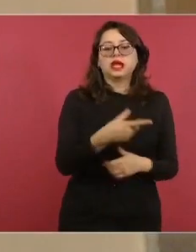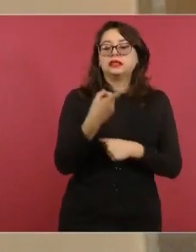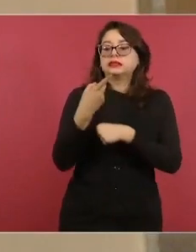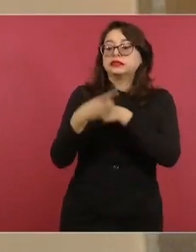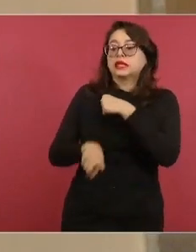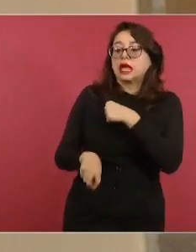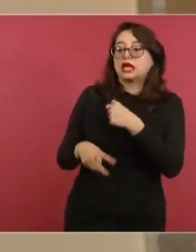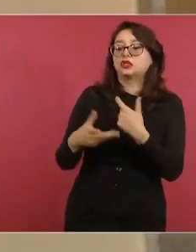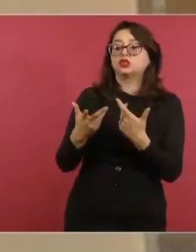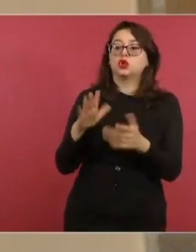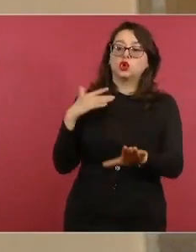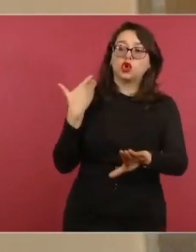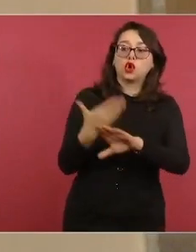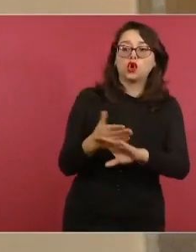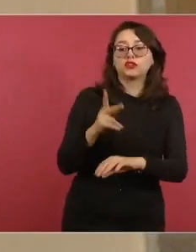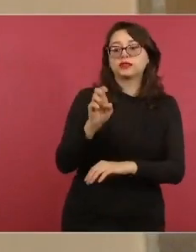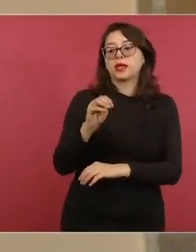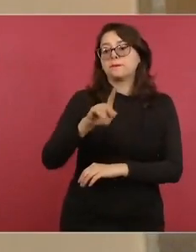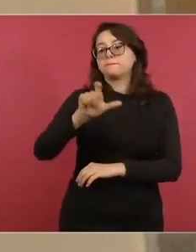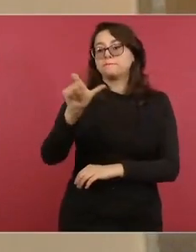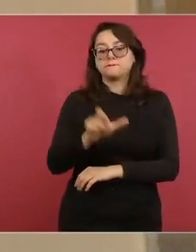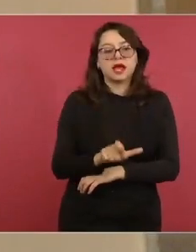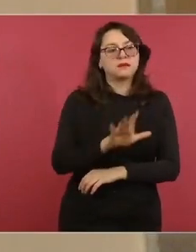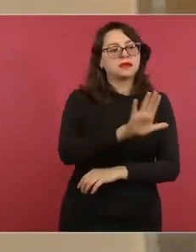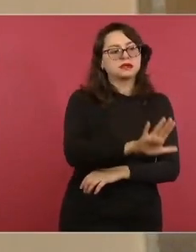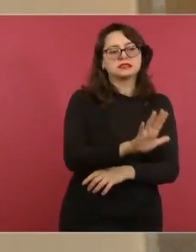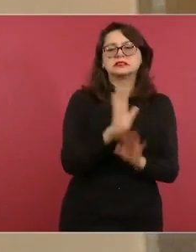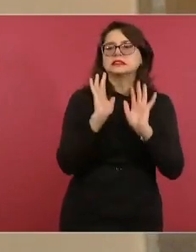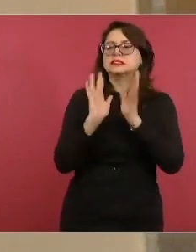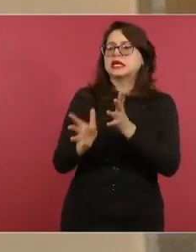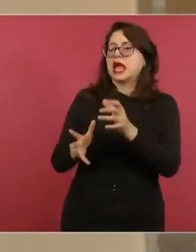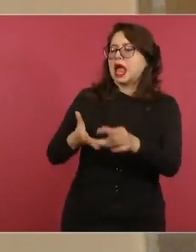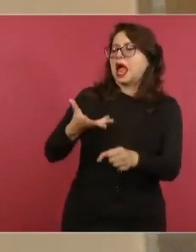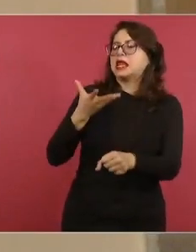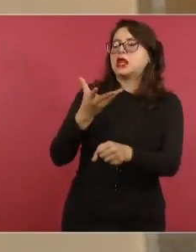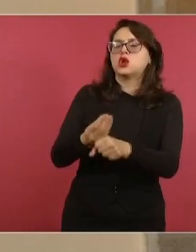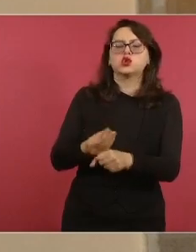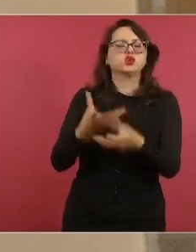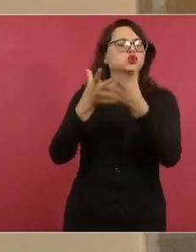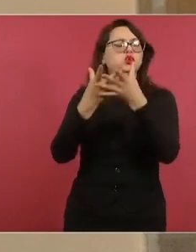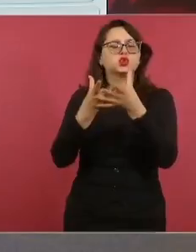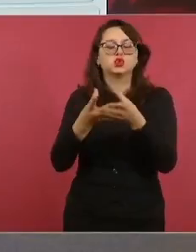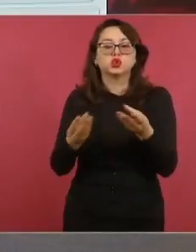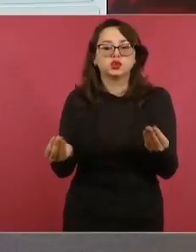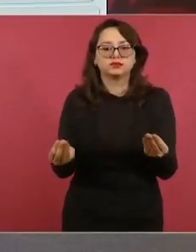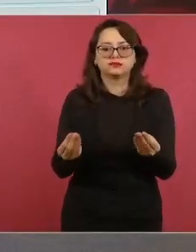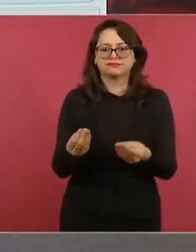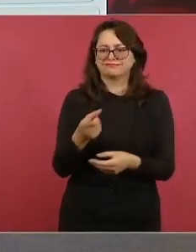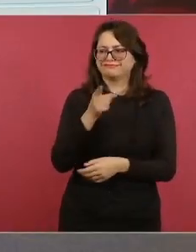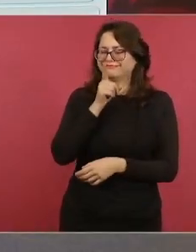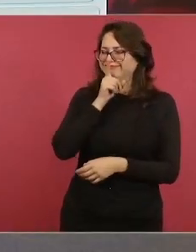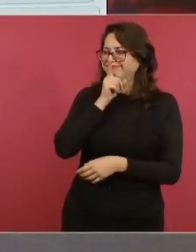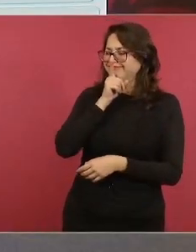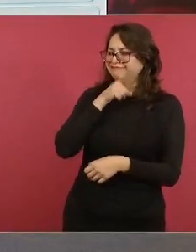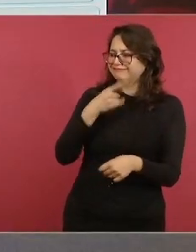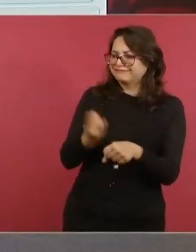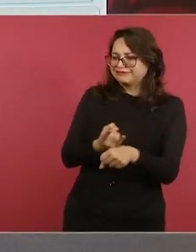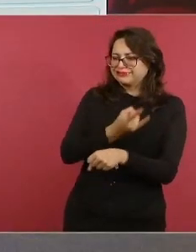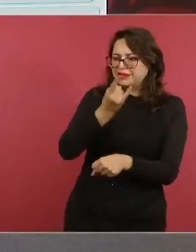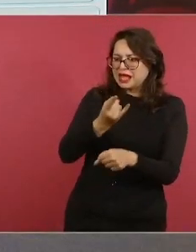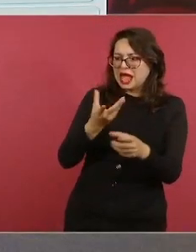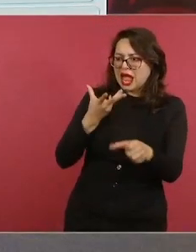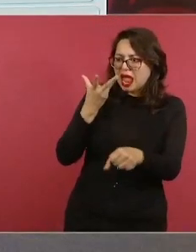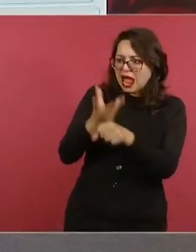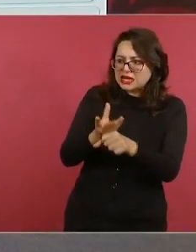causado a Pemex por parte de Alfonso n Además de que este último no ha cumplido con la totalidad del